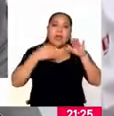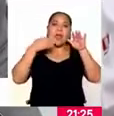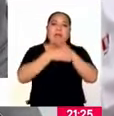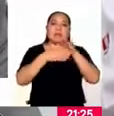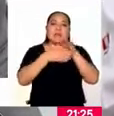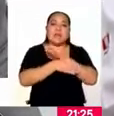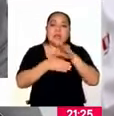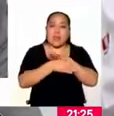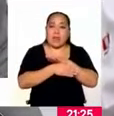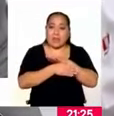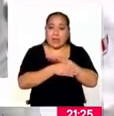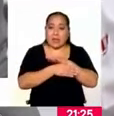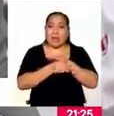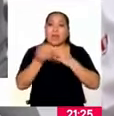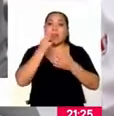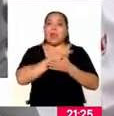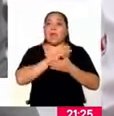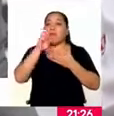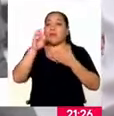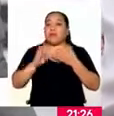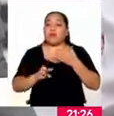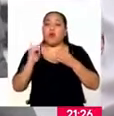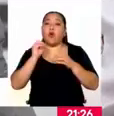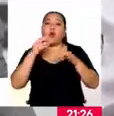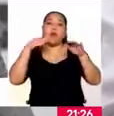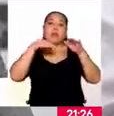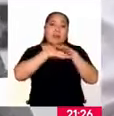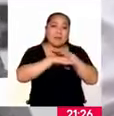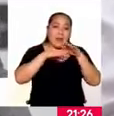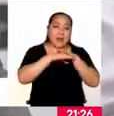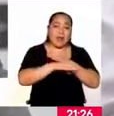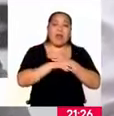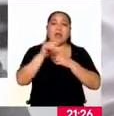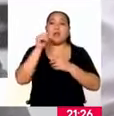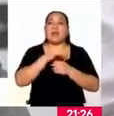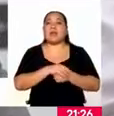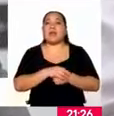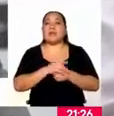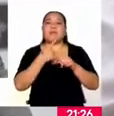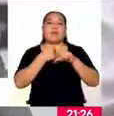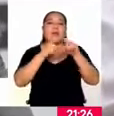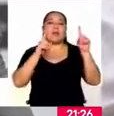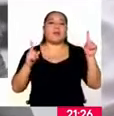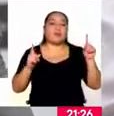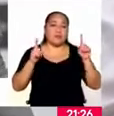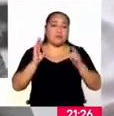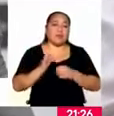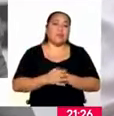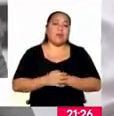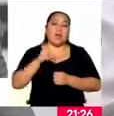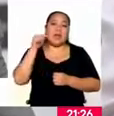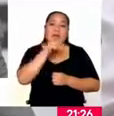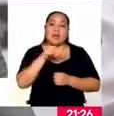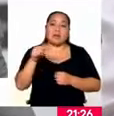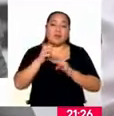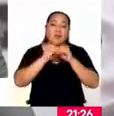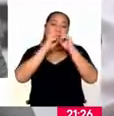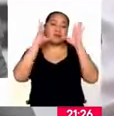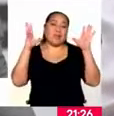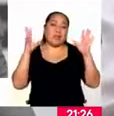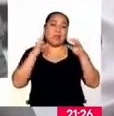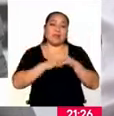cargos directivos o para ingresar a la carrera pública. Y sin embargo, debido a estos días